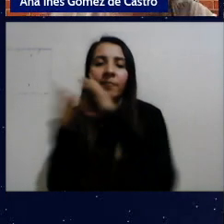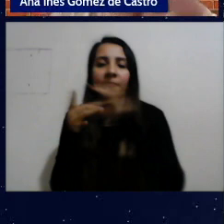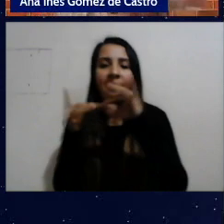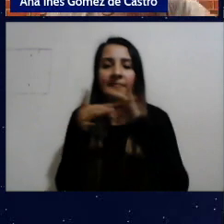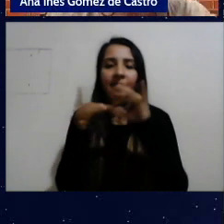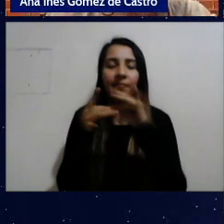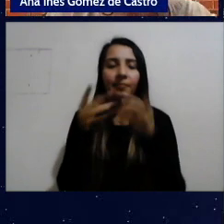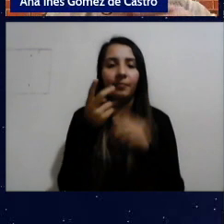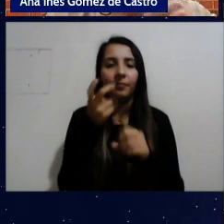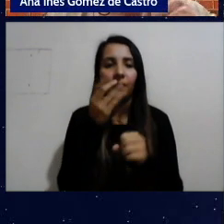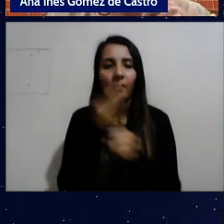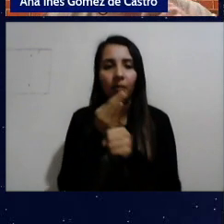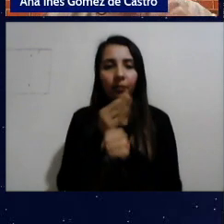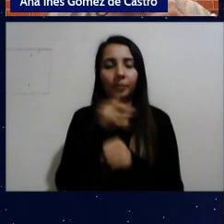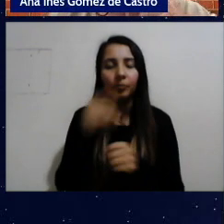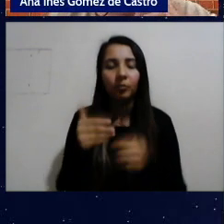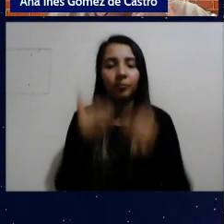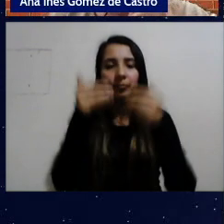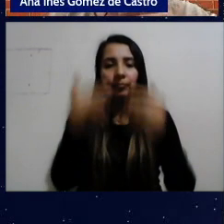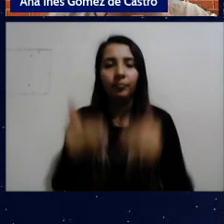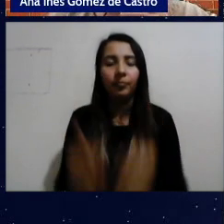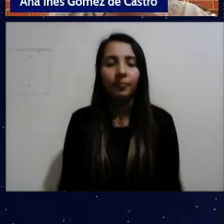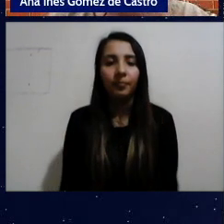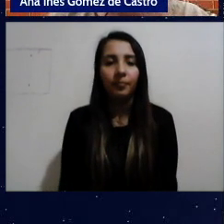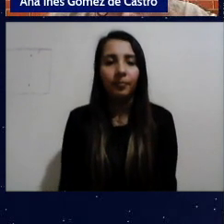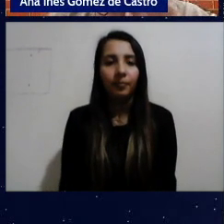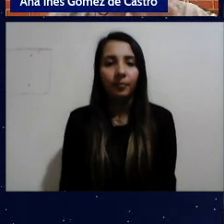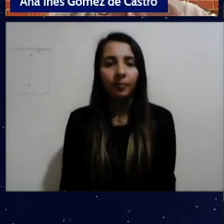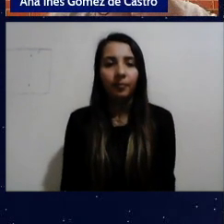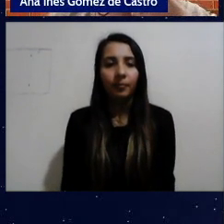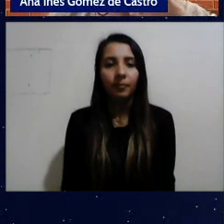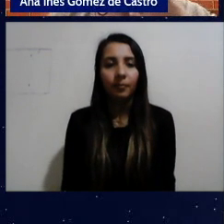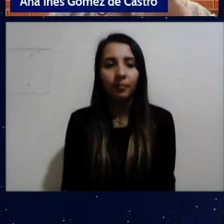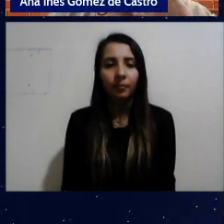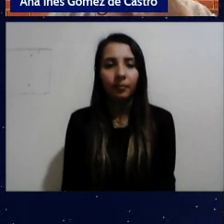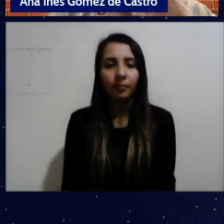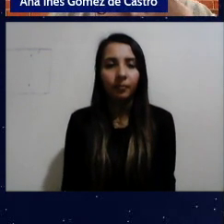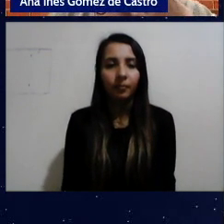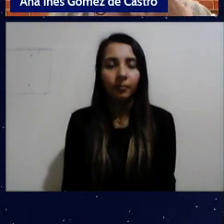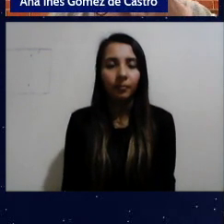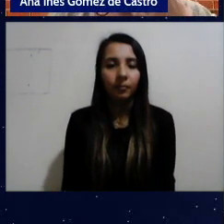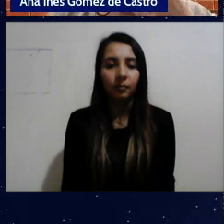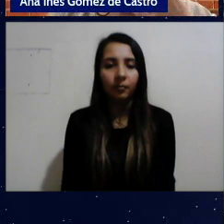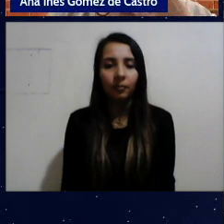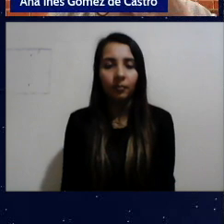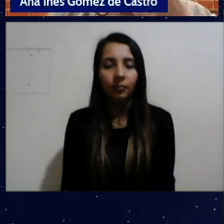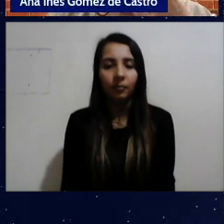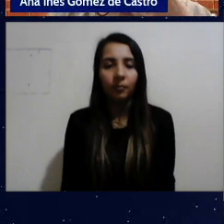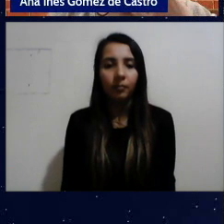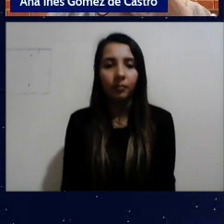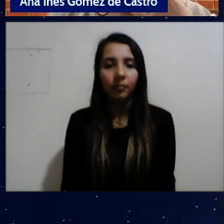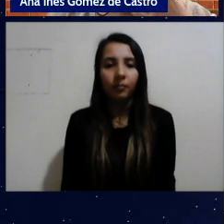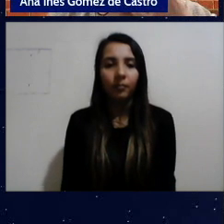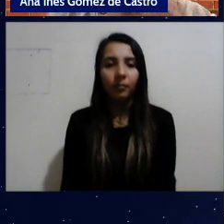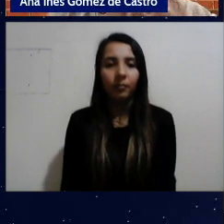me decís, retomemos esta pregunta o este área. Entonces,